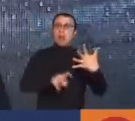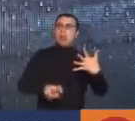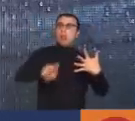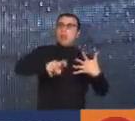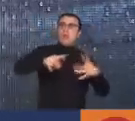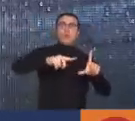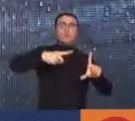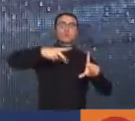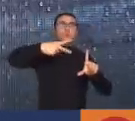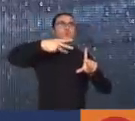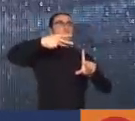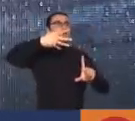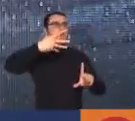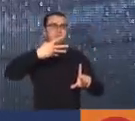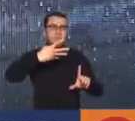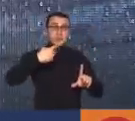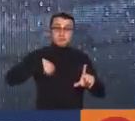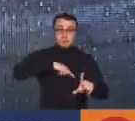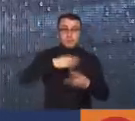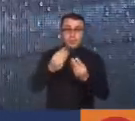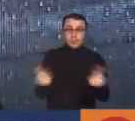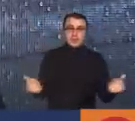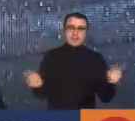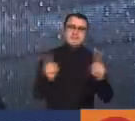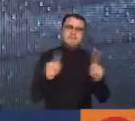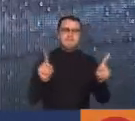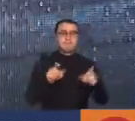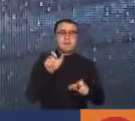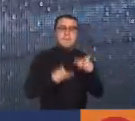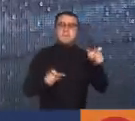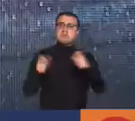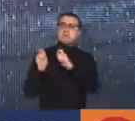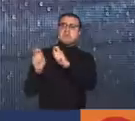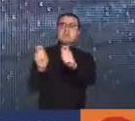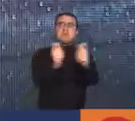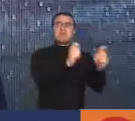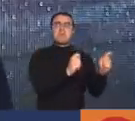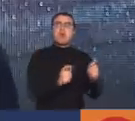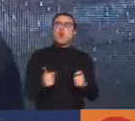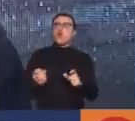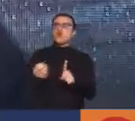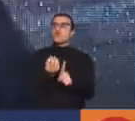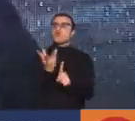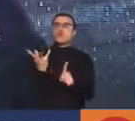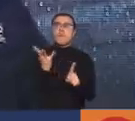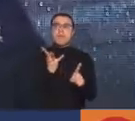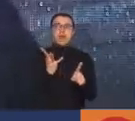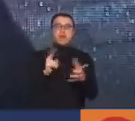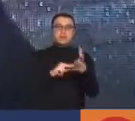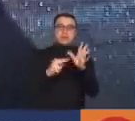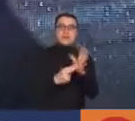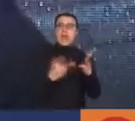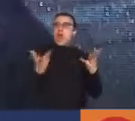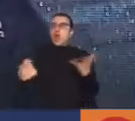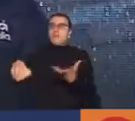acabar. No, estratificar la población es casi dividirla en